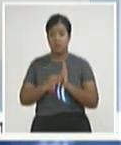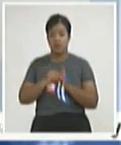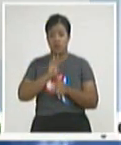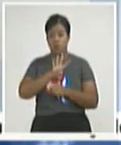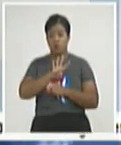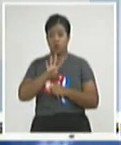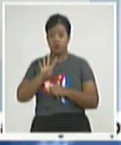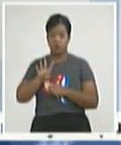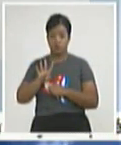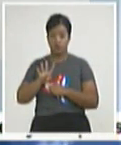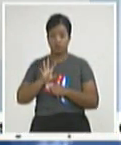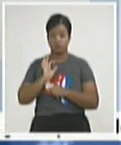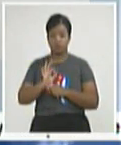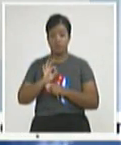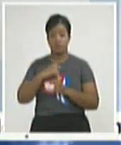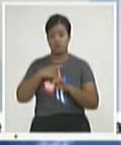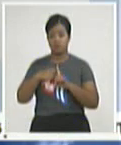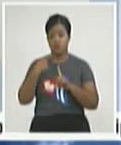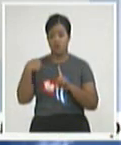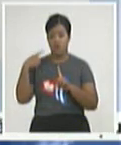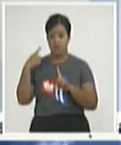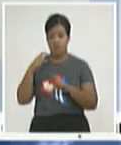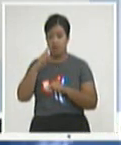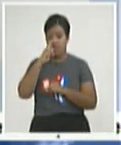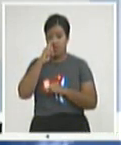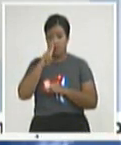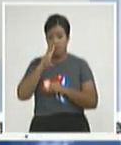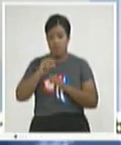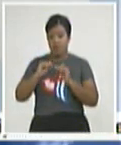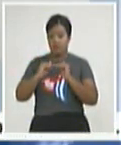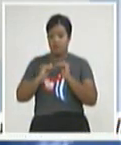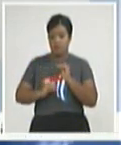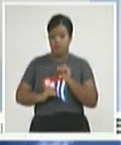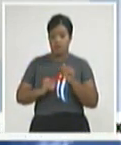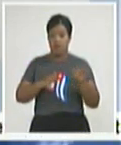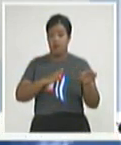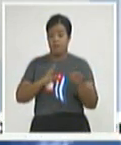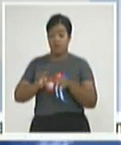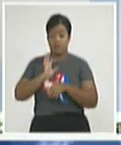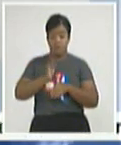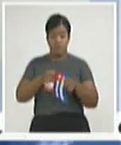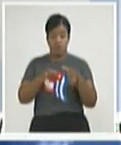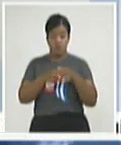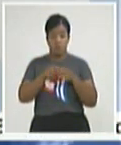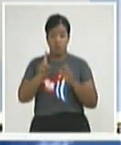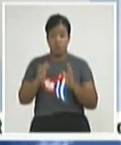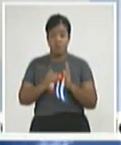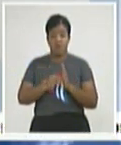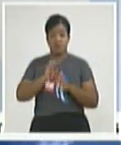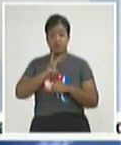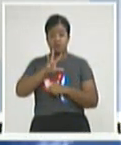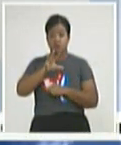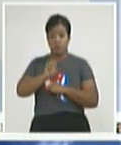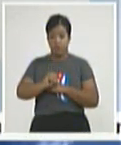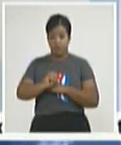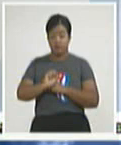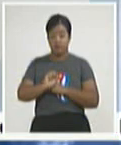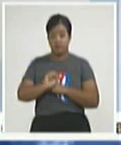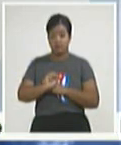1.444 diagnosticados ayer, menores de 20 años, y de ellos 1.350,